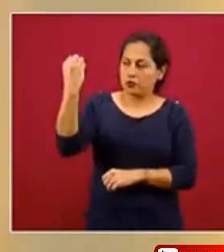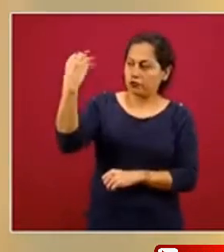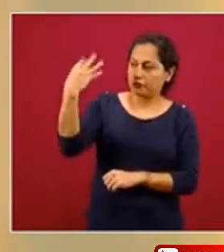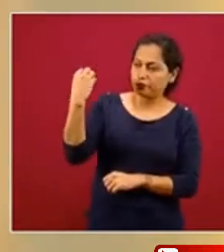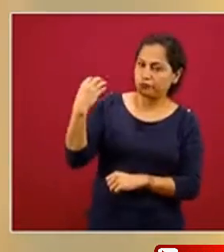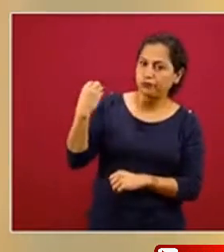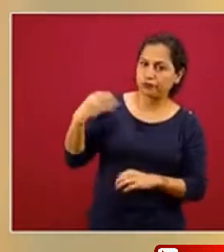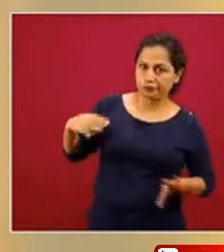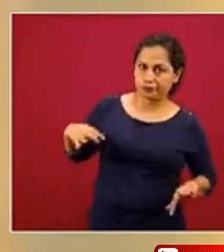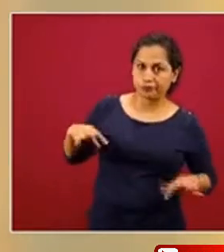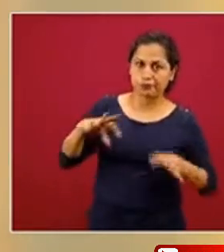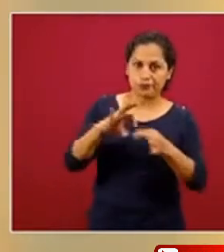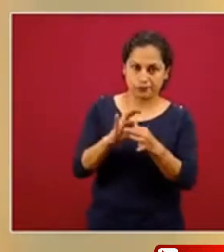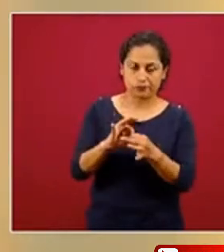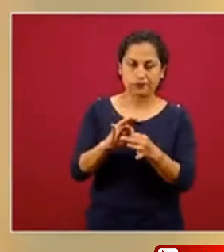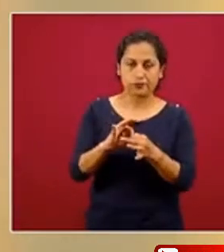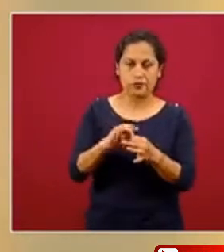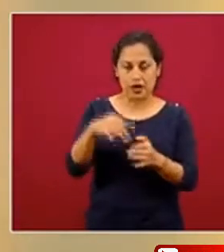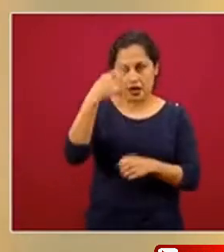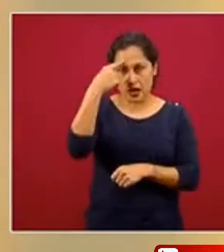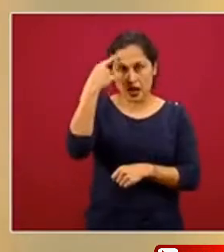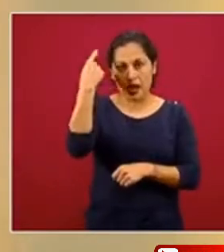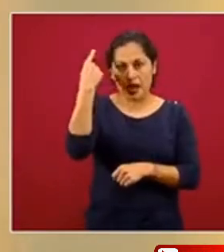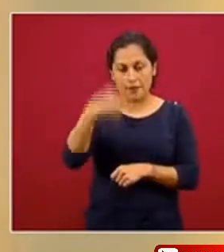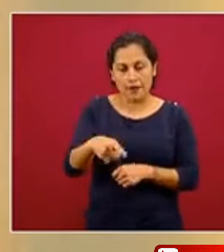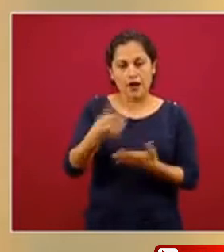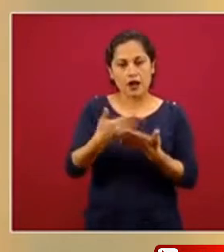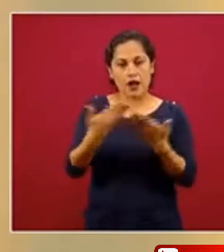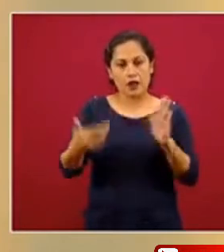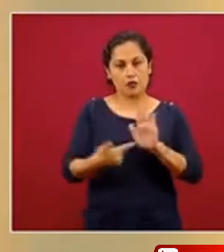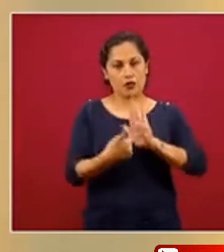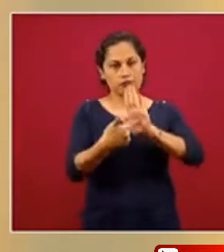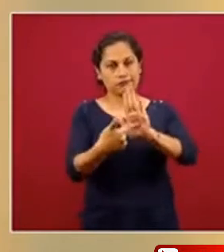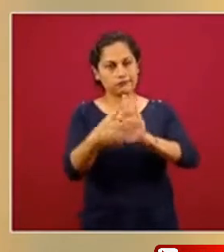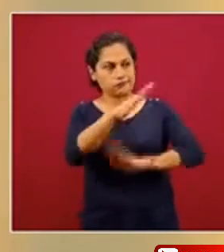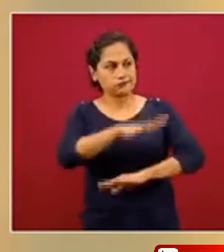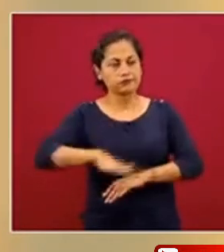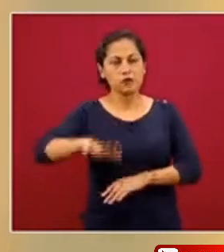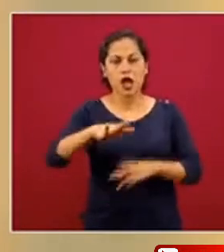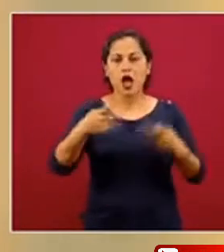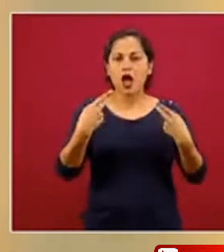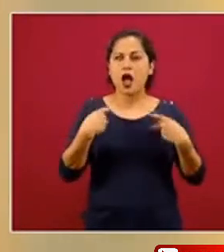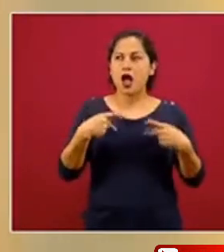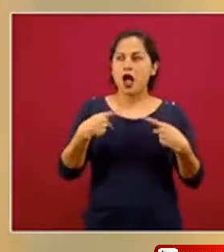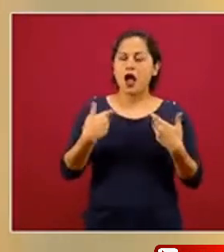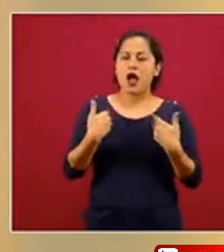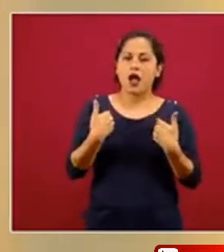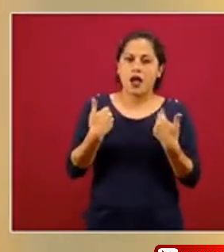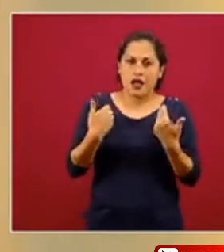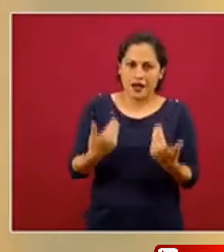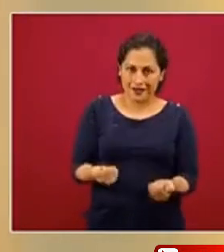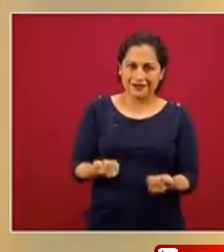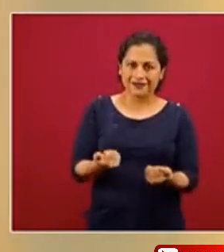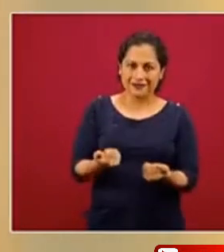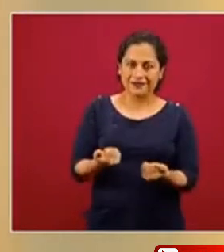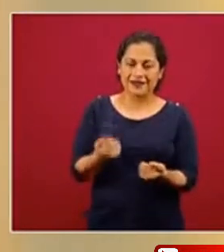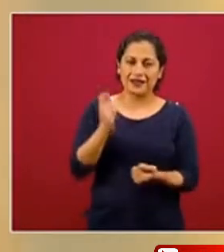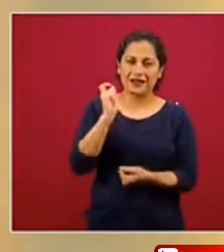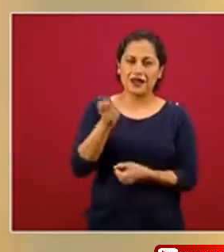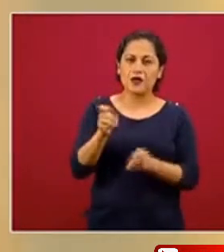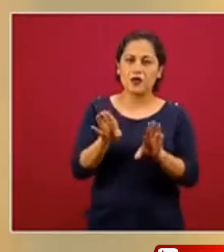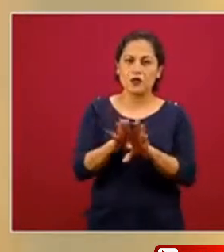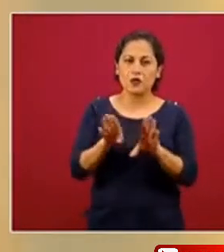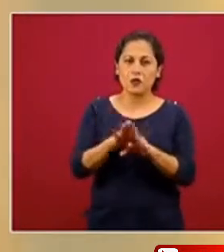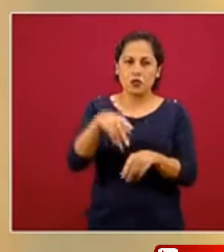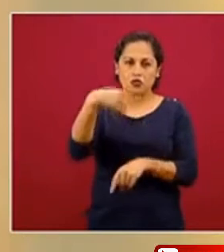COVID para que podamos tener una percepción clara, basada en la evidencia técnica de lo que está ocurriendo